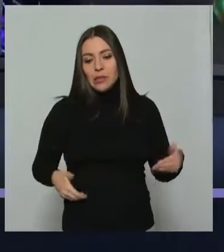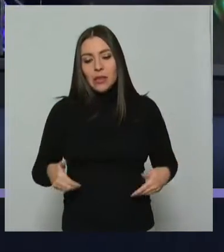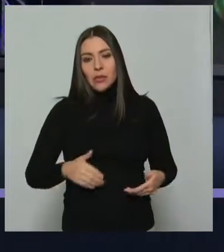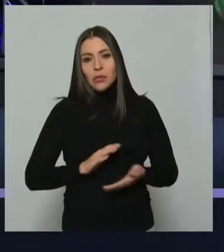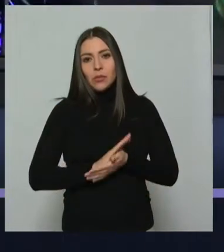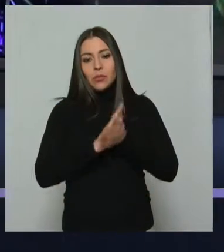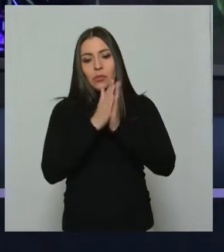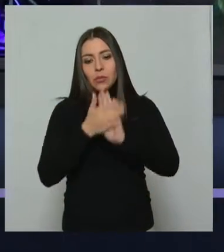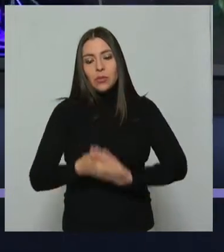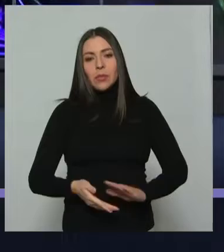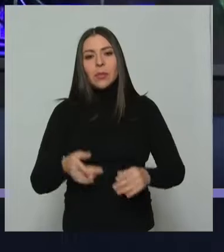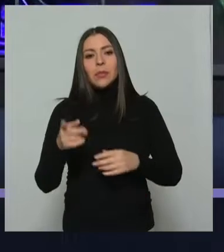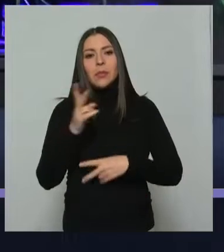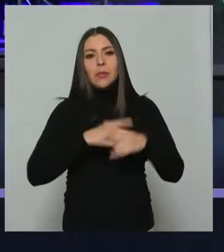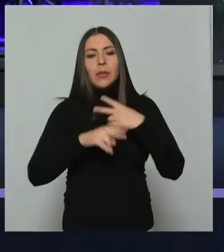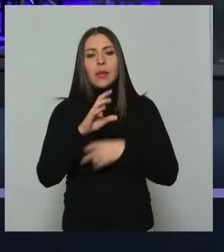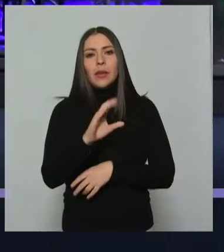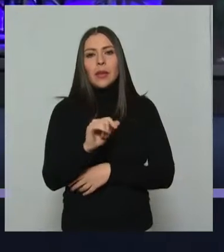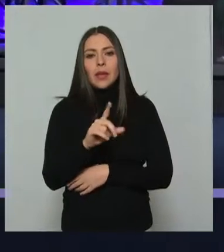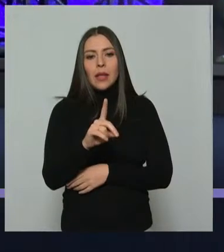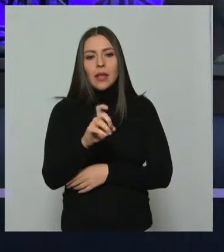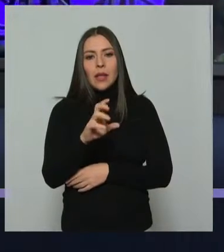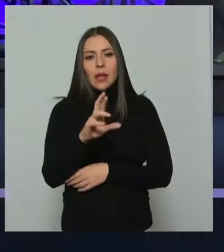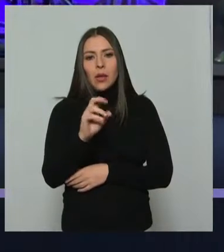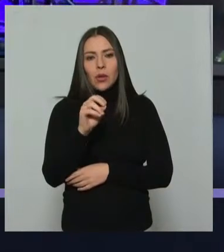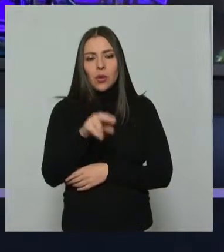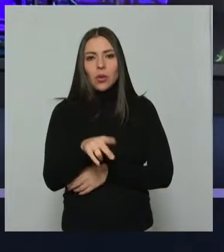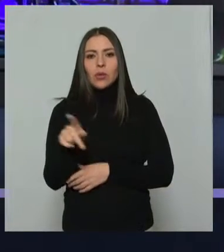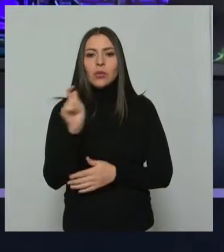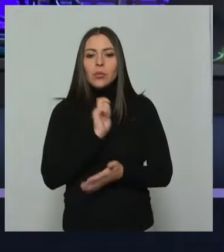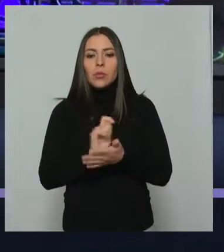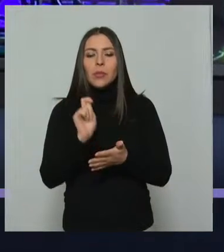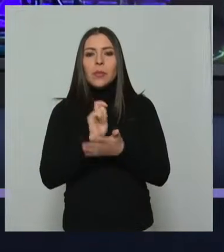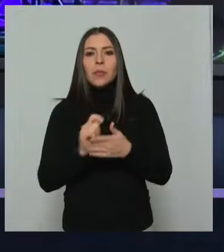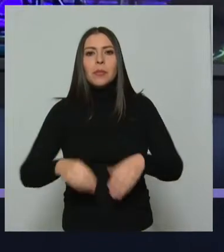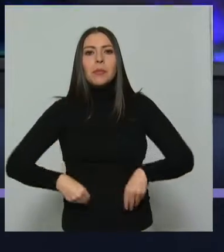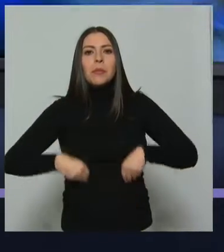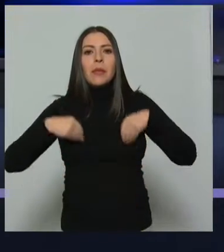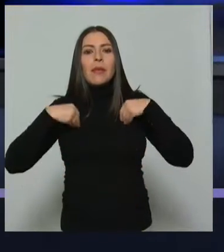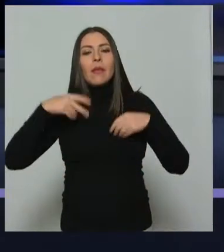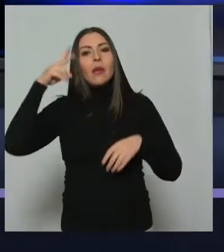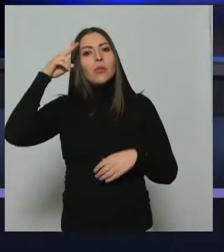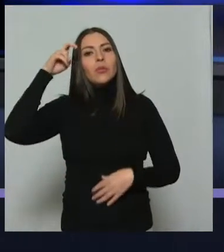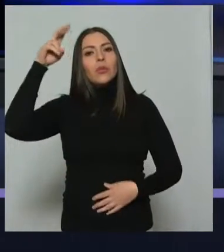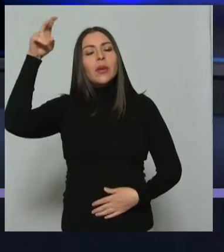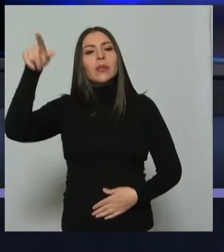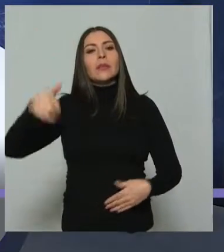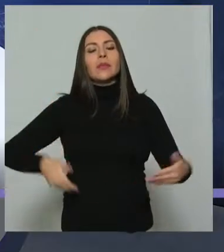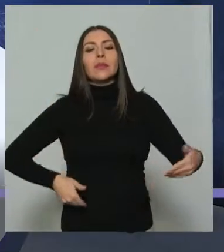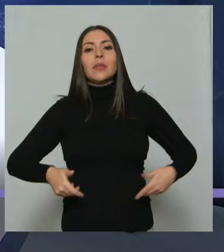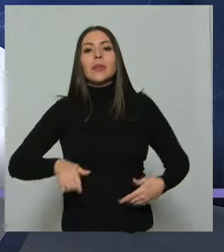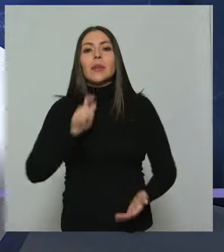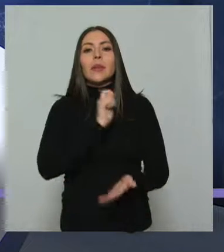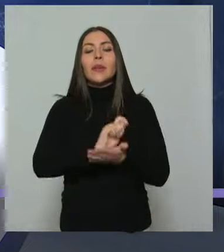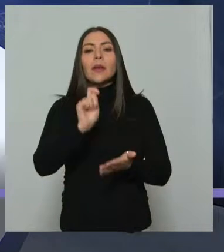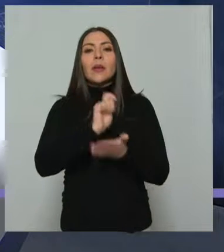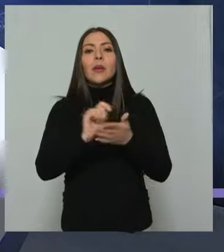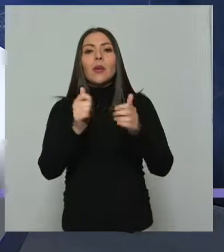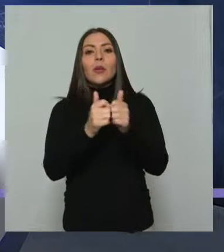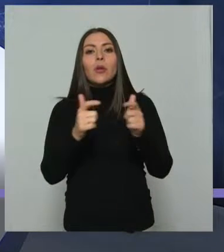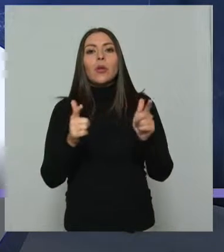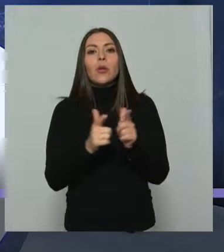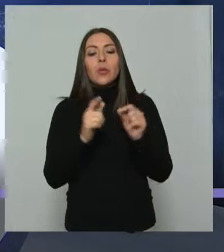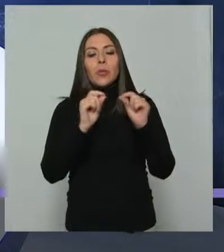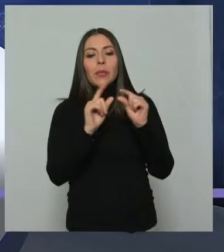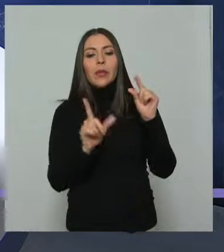de la Barca y escribe La vida es sueño, esta obra que es producida por la Compañía Nacional de Teatro, que es